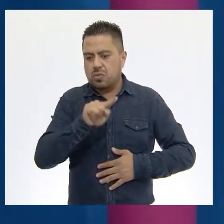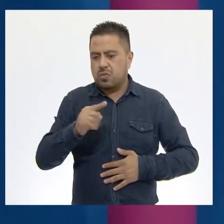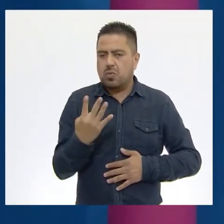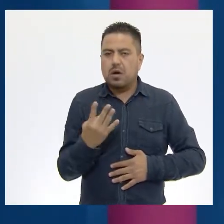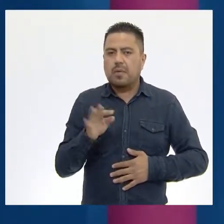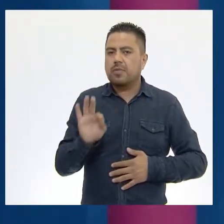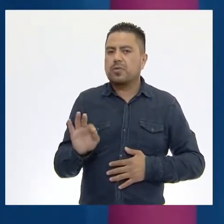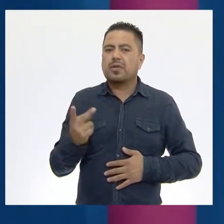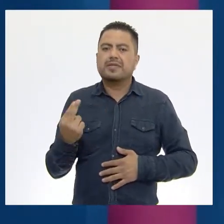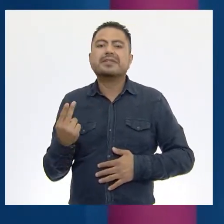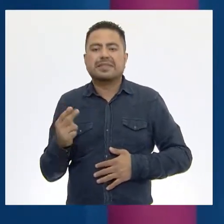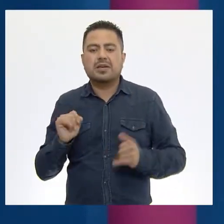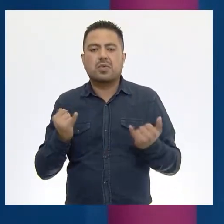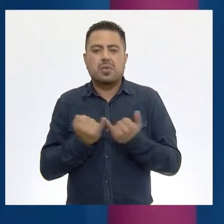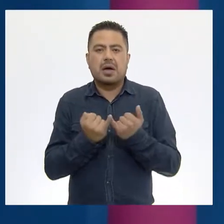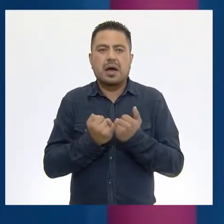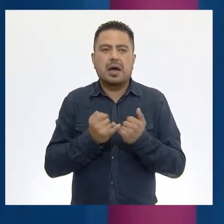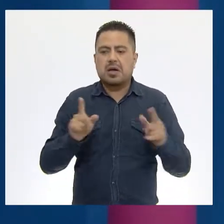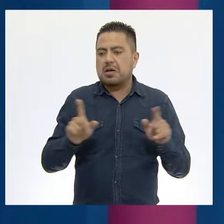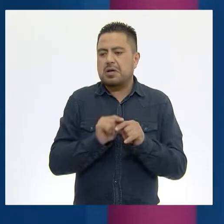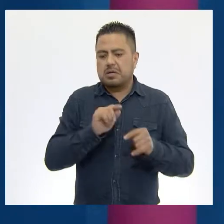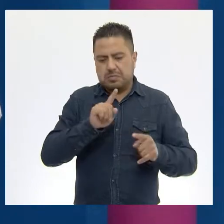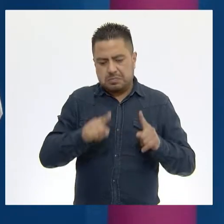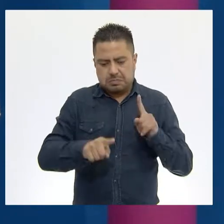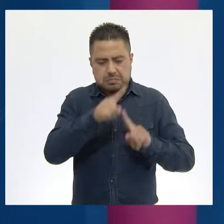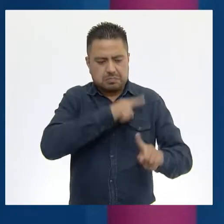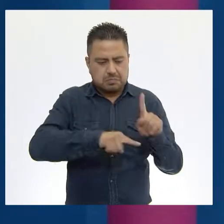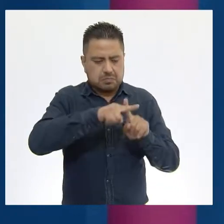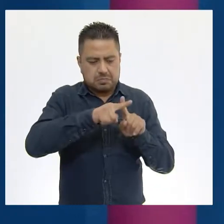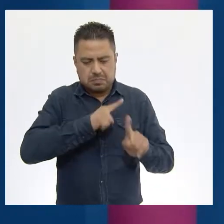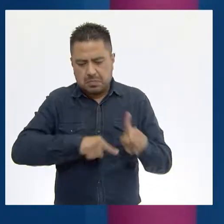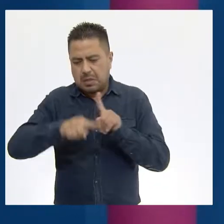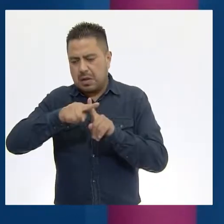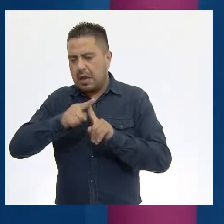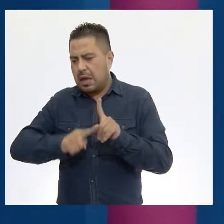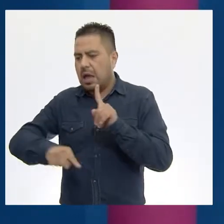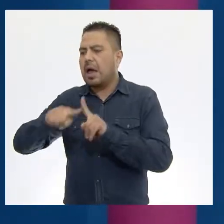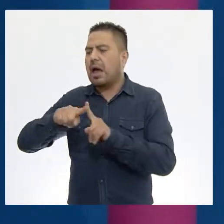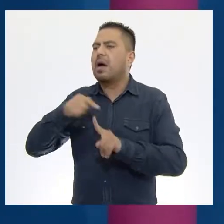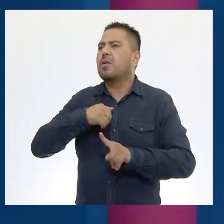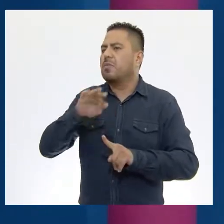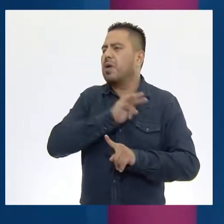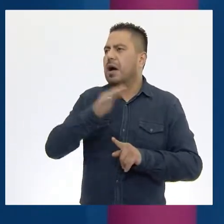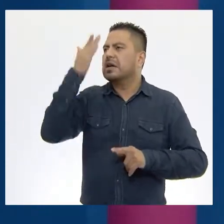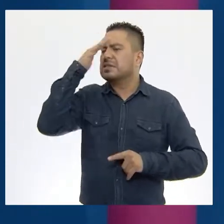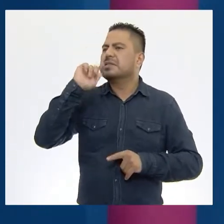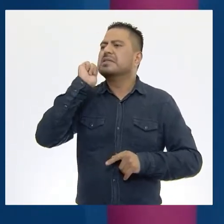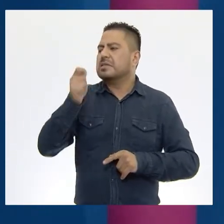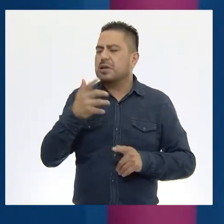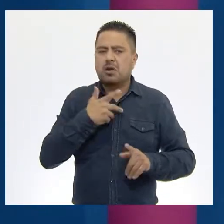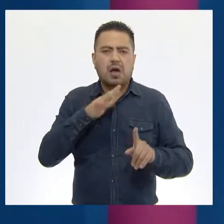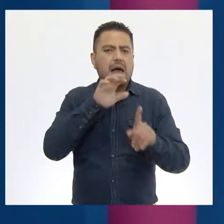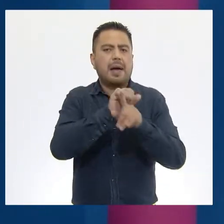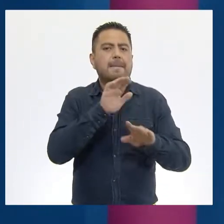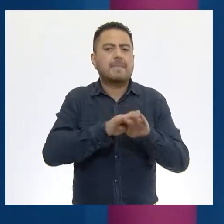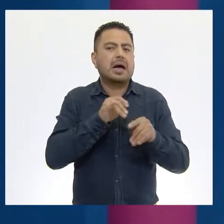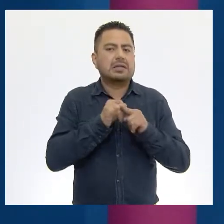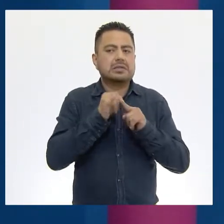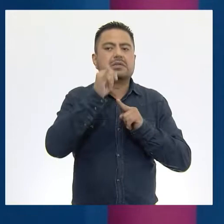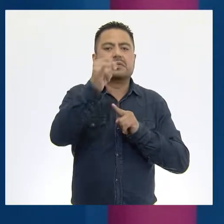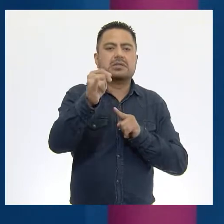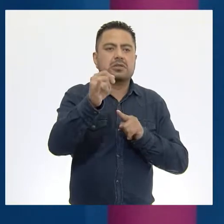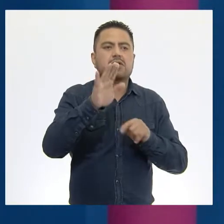a 0.25, nada más los fui sumando y entonces así ya pude saber que yo llegaría más